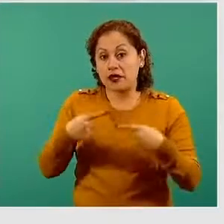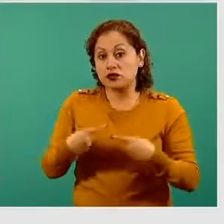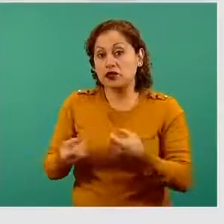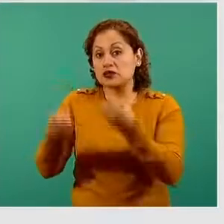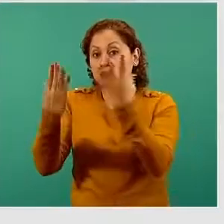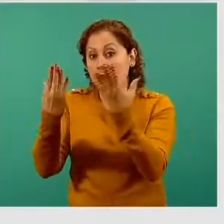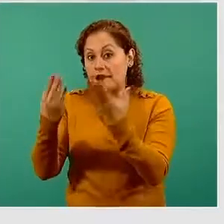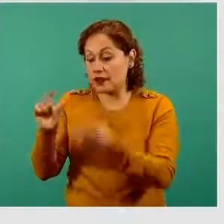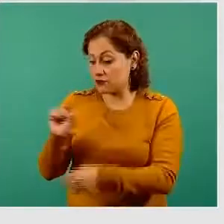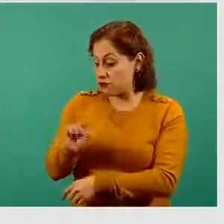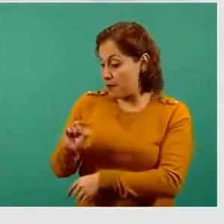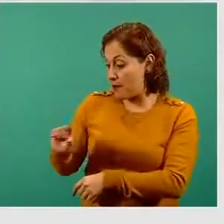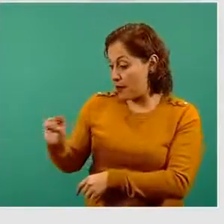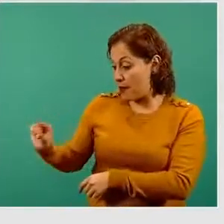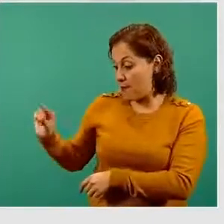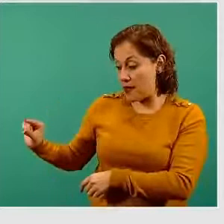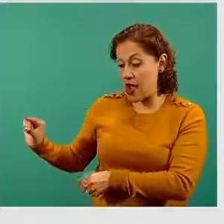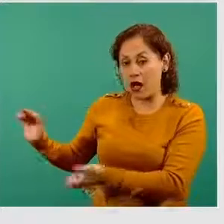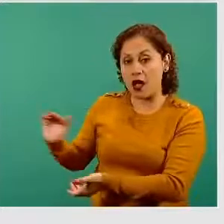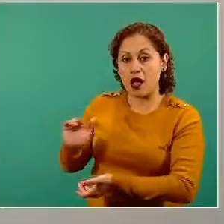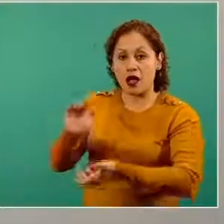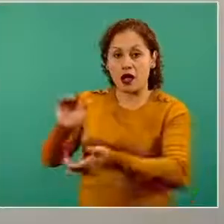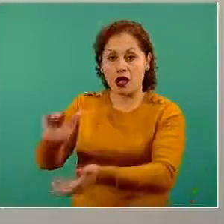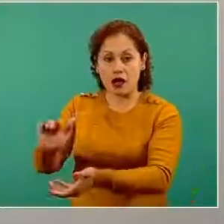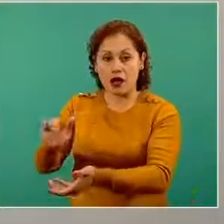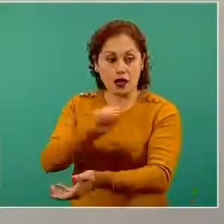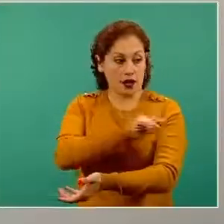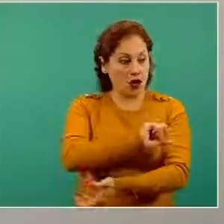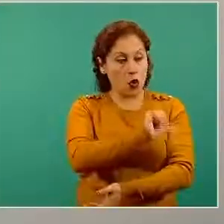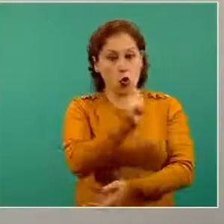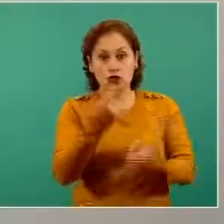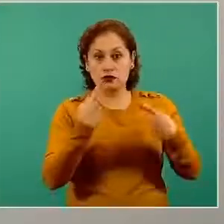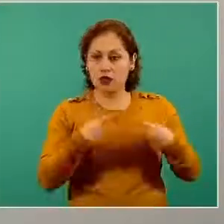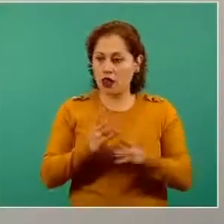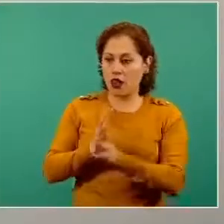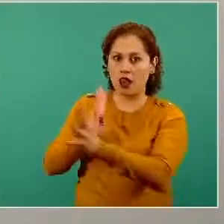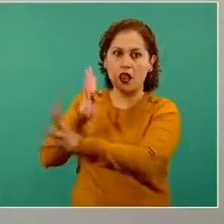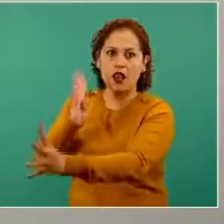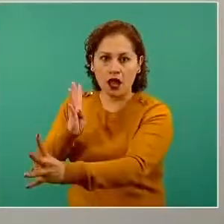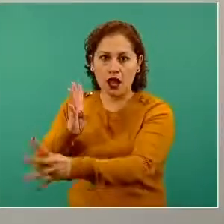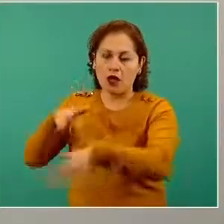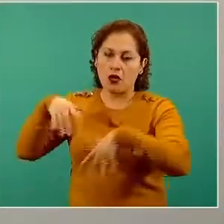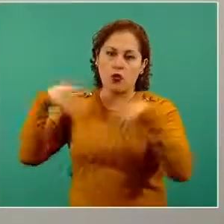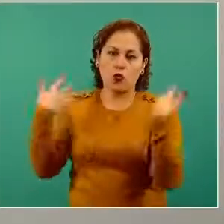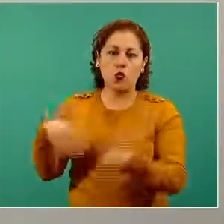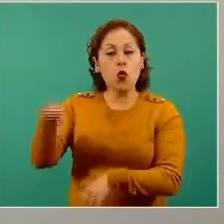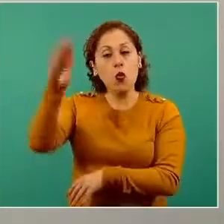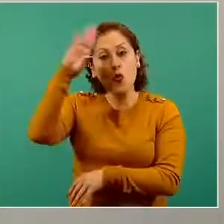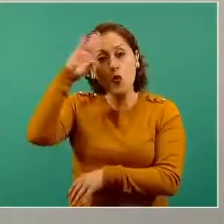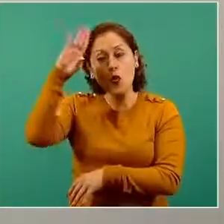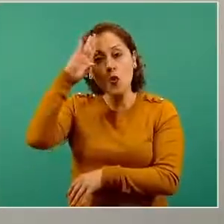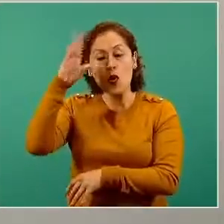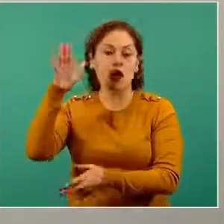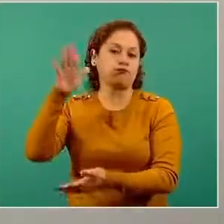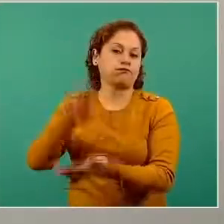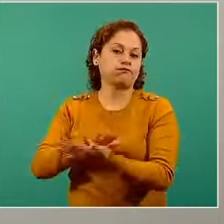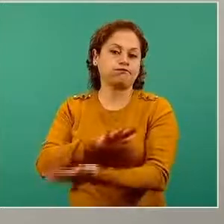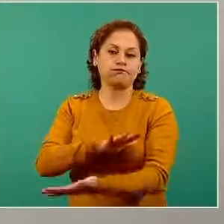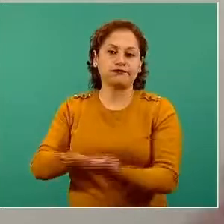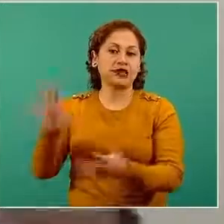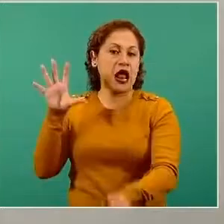un grupo determinado, a veces puede acabarse antes o no cubrir el 100% de las dosis que estaban destinadas a ese